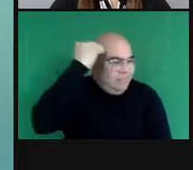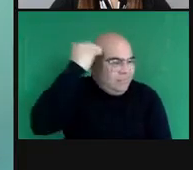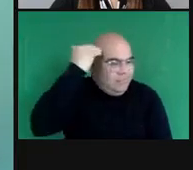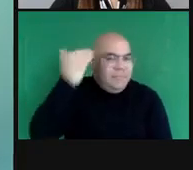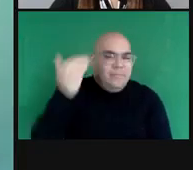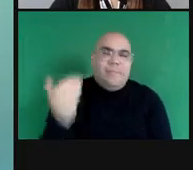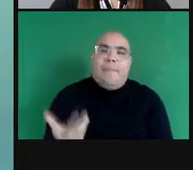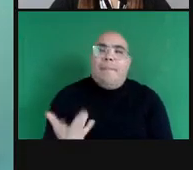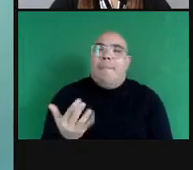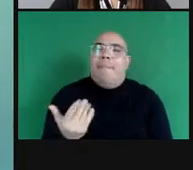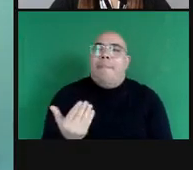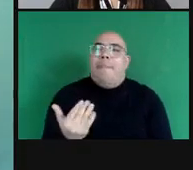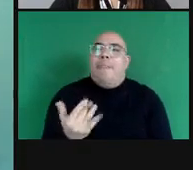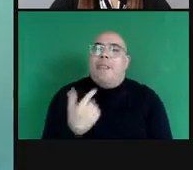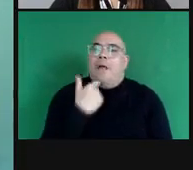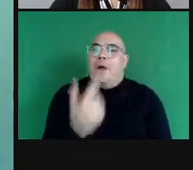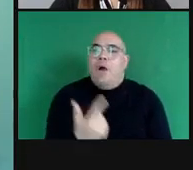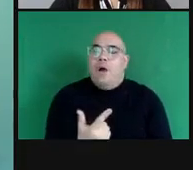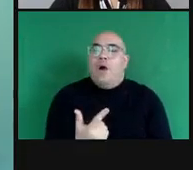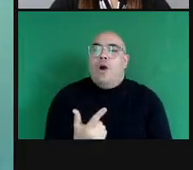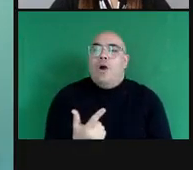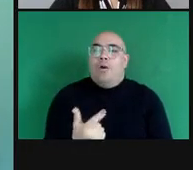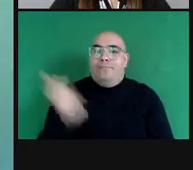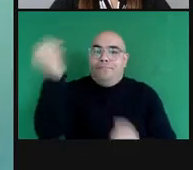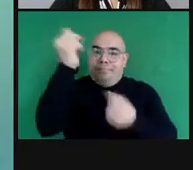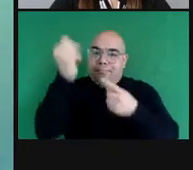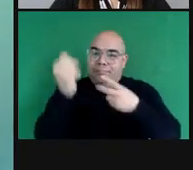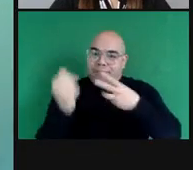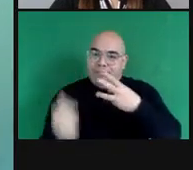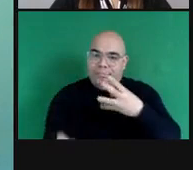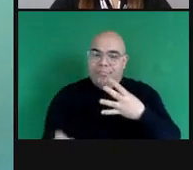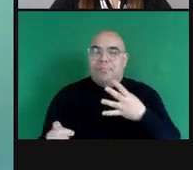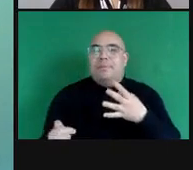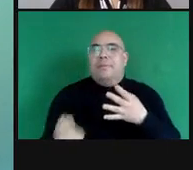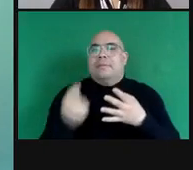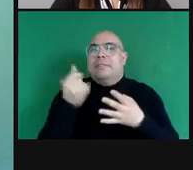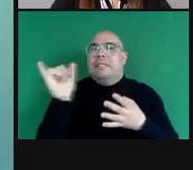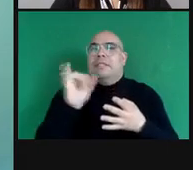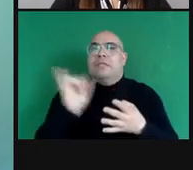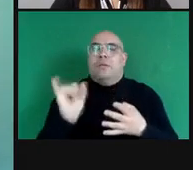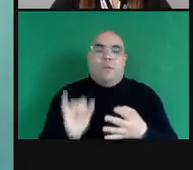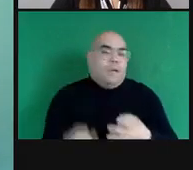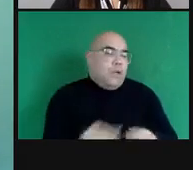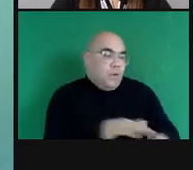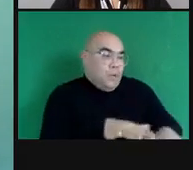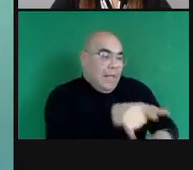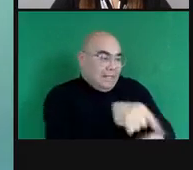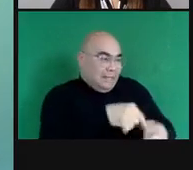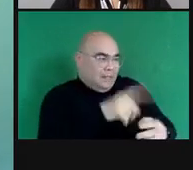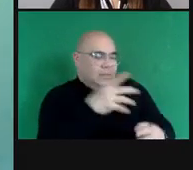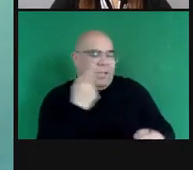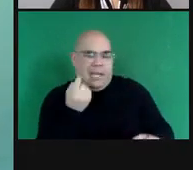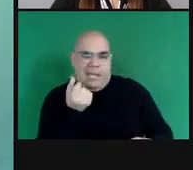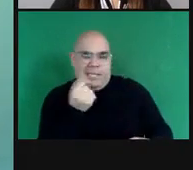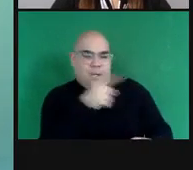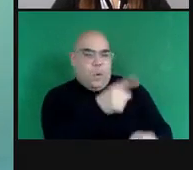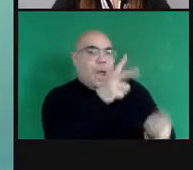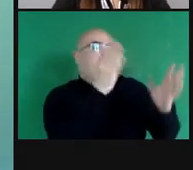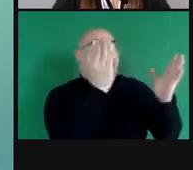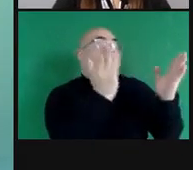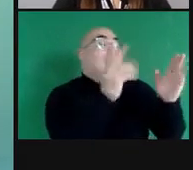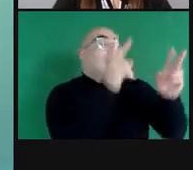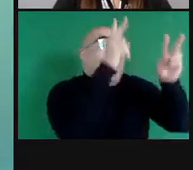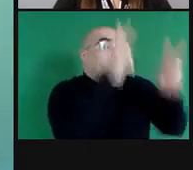cada objeto al que nos estamos enfrentando es como un paciente, un médico con un paciente, ¿no? Cada paciente